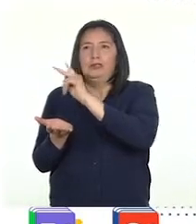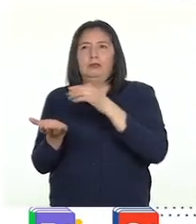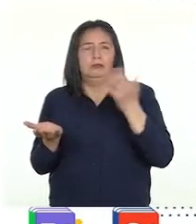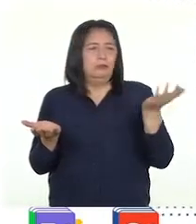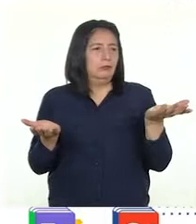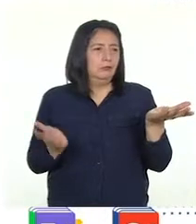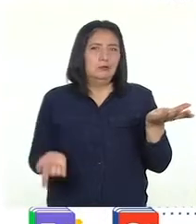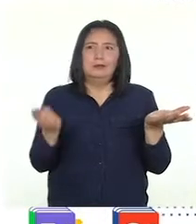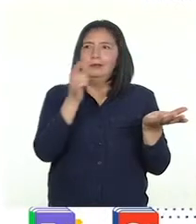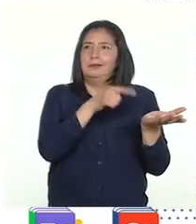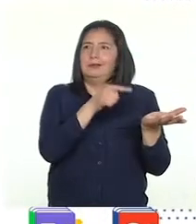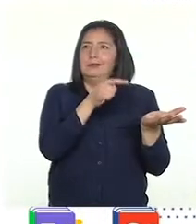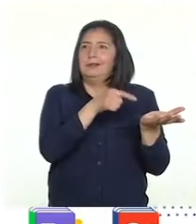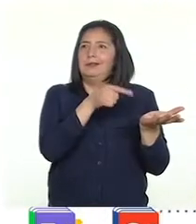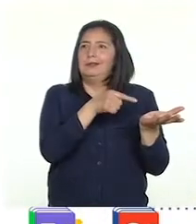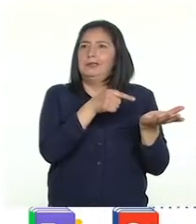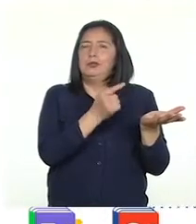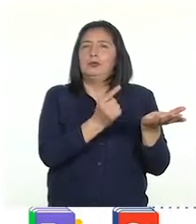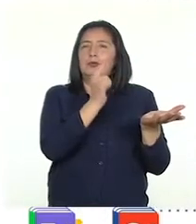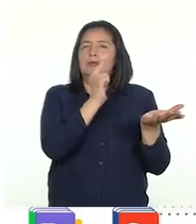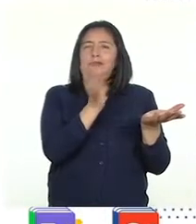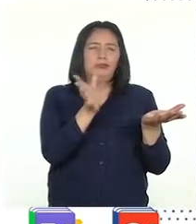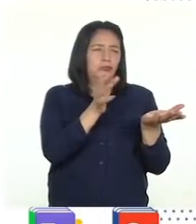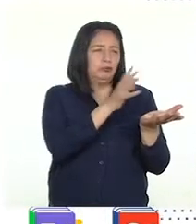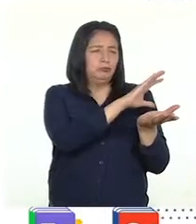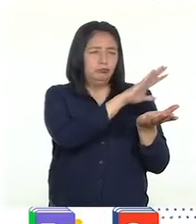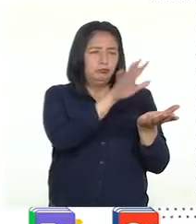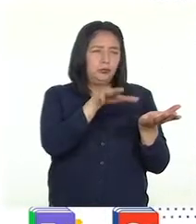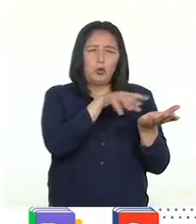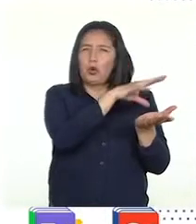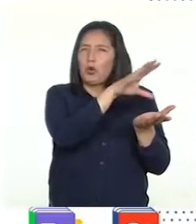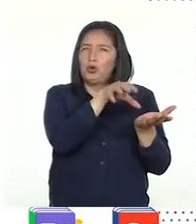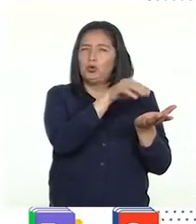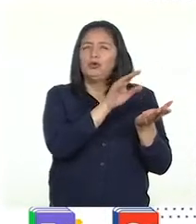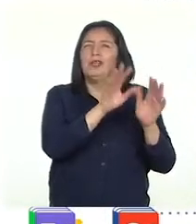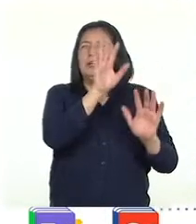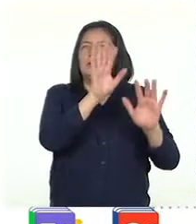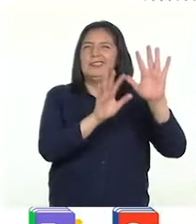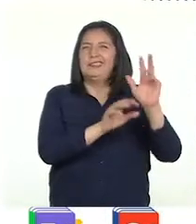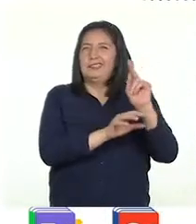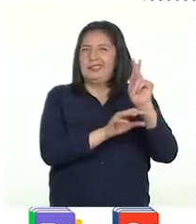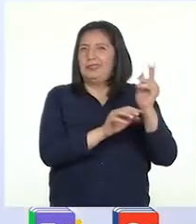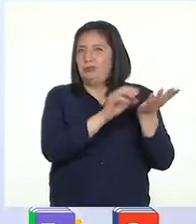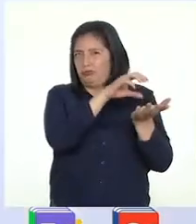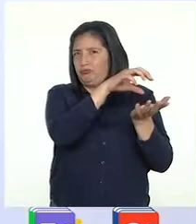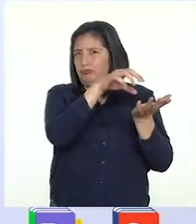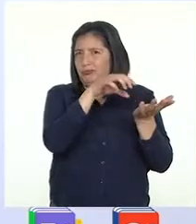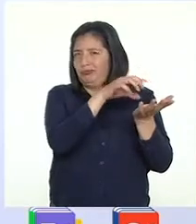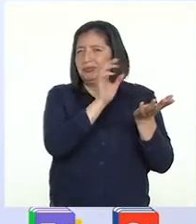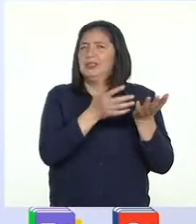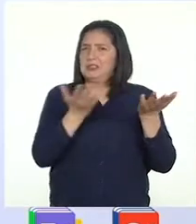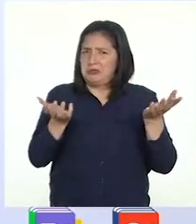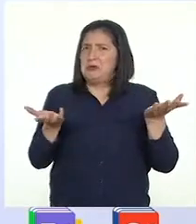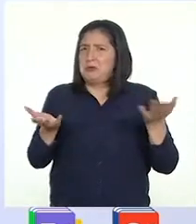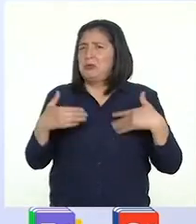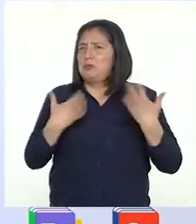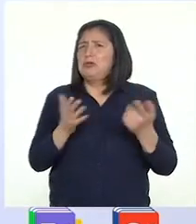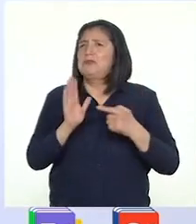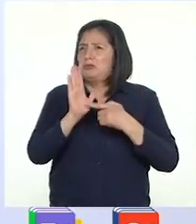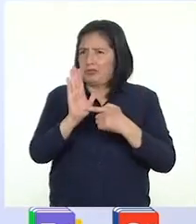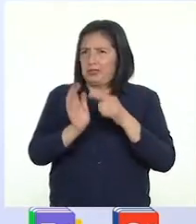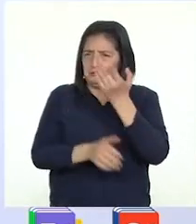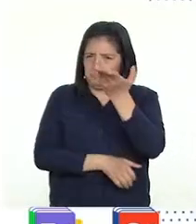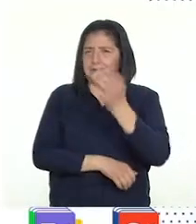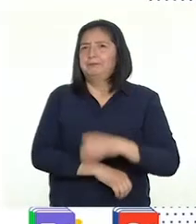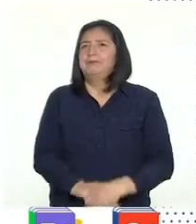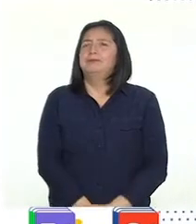en el platillo de la derecha hay un conjunto de pesas que suman 15 kilogramos. Esto se puede expresar